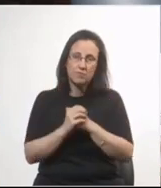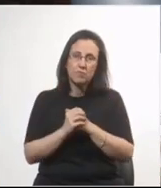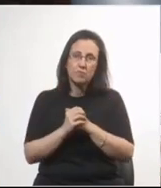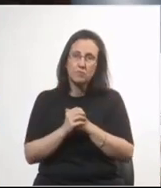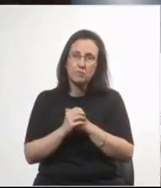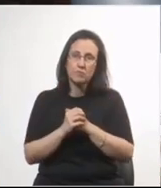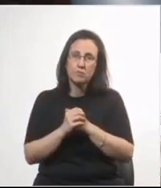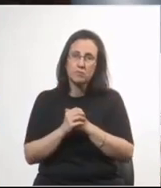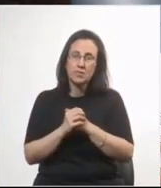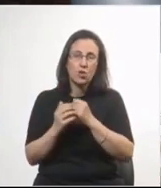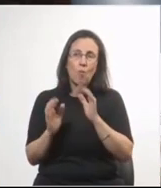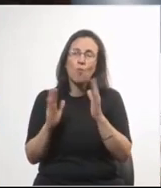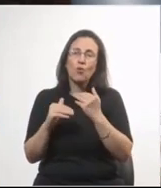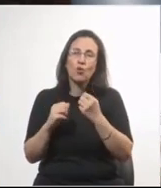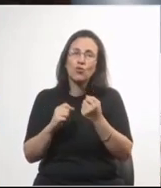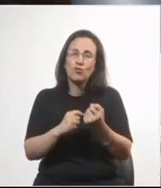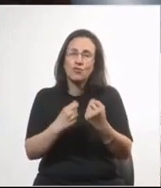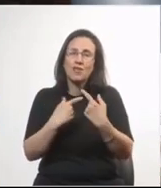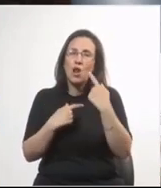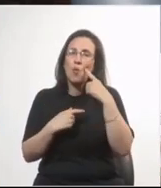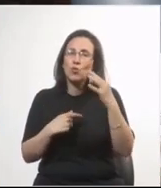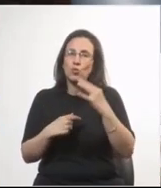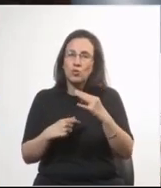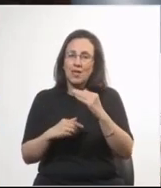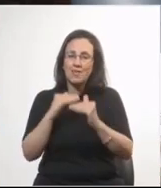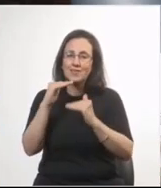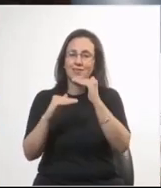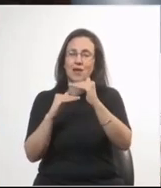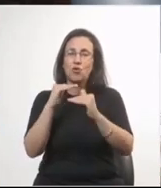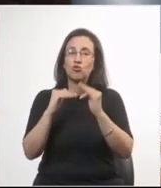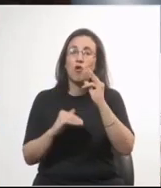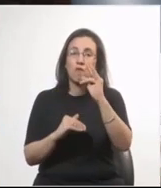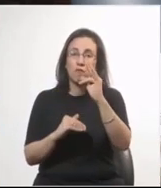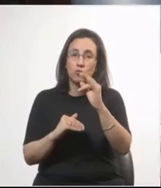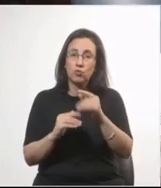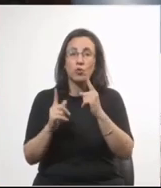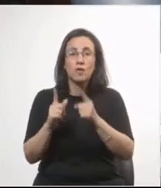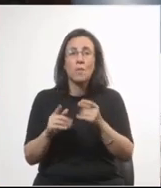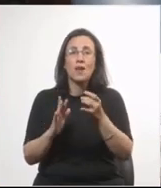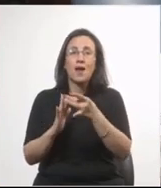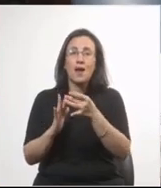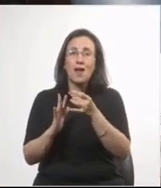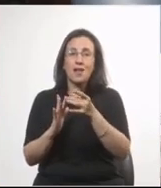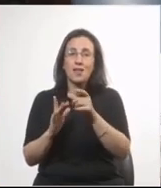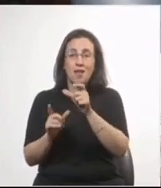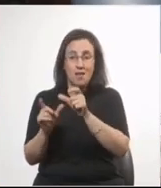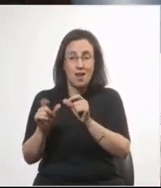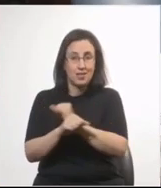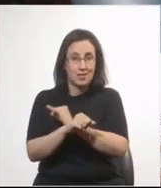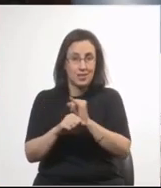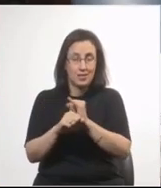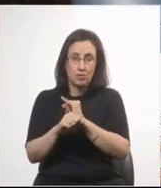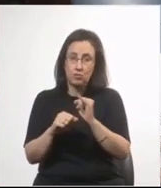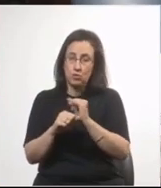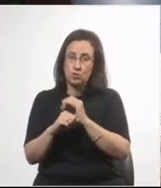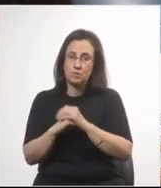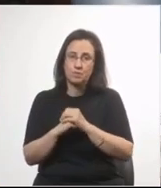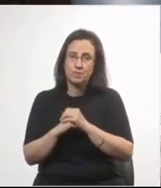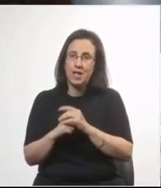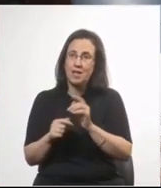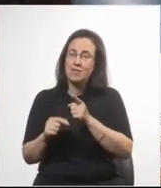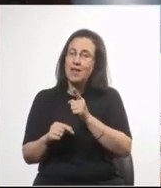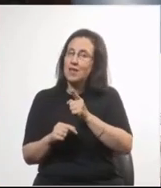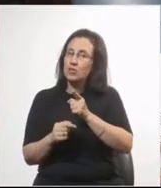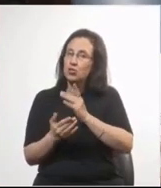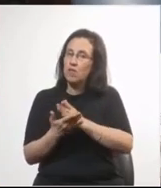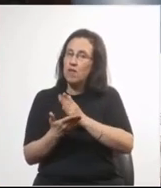nuestras posibilidades de desarrollo futuro, la calidad de nuestras instituciones y la soberanía nacional. ¿Por